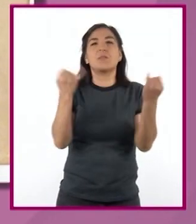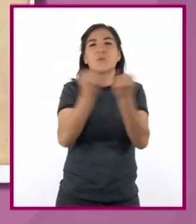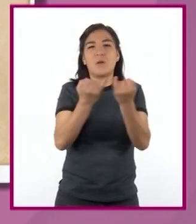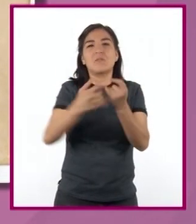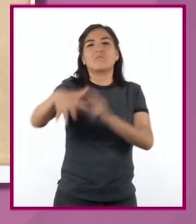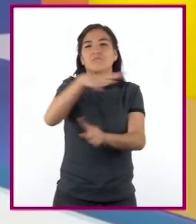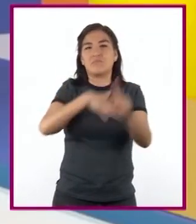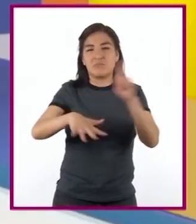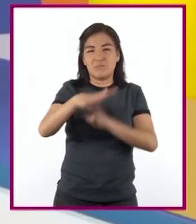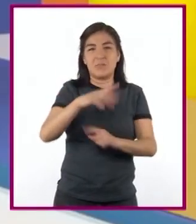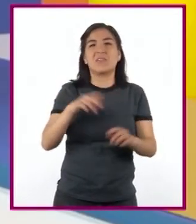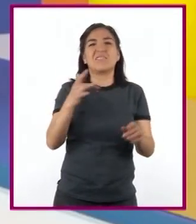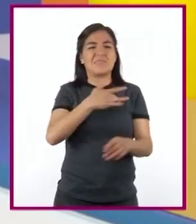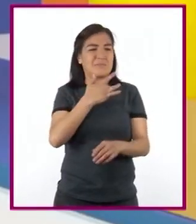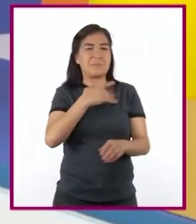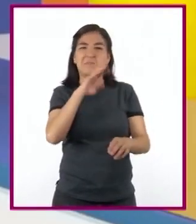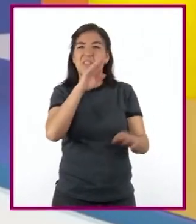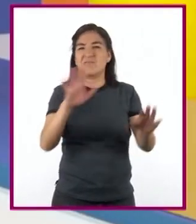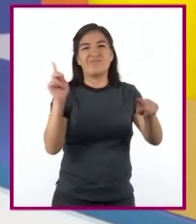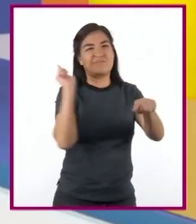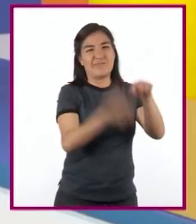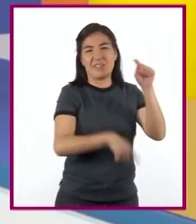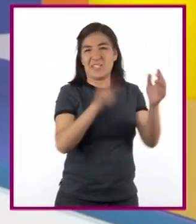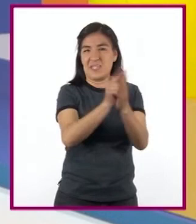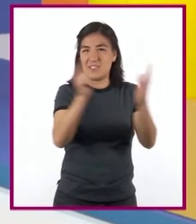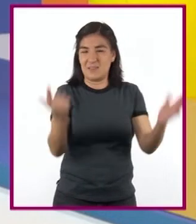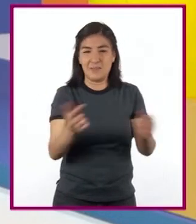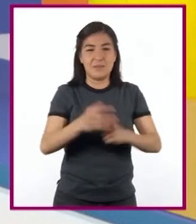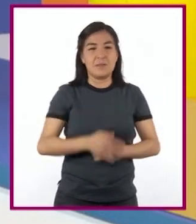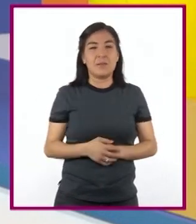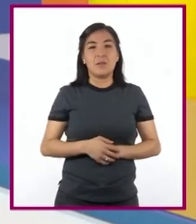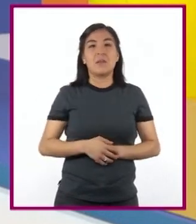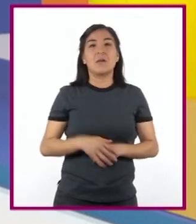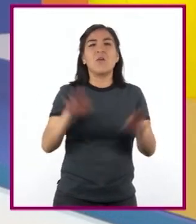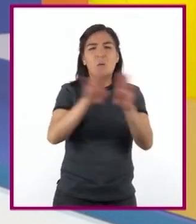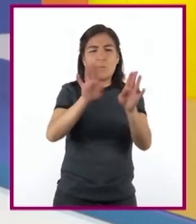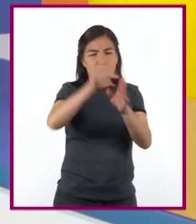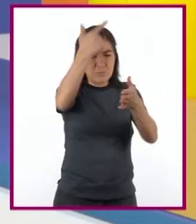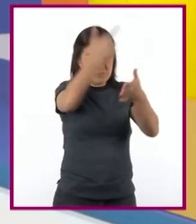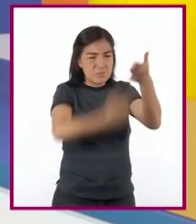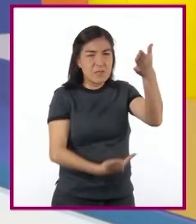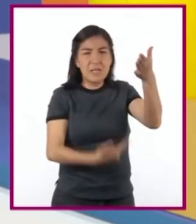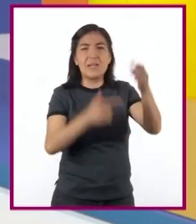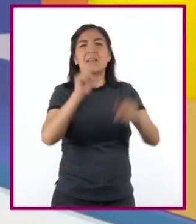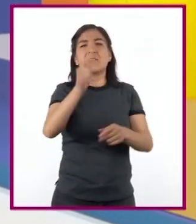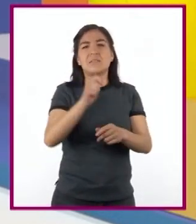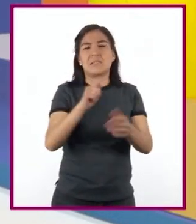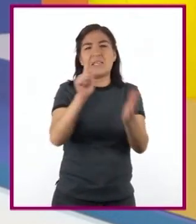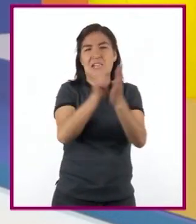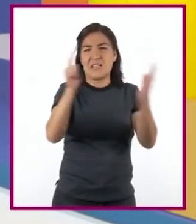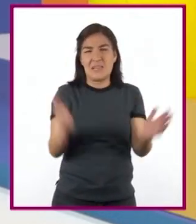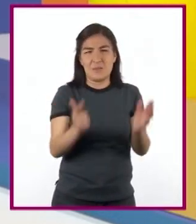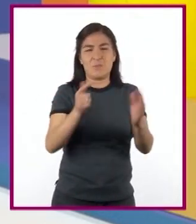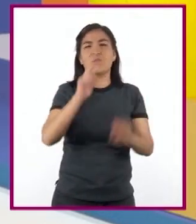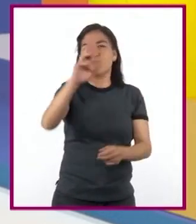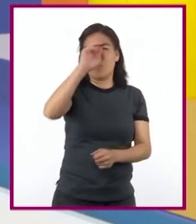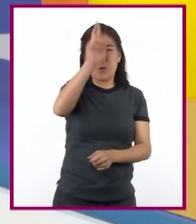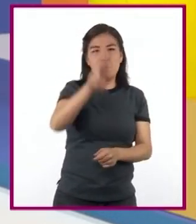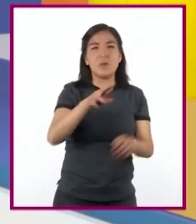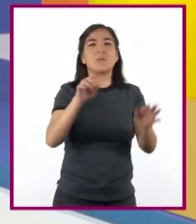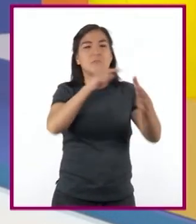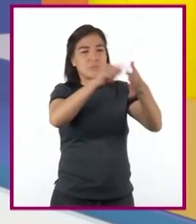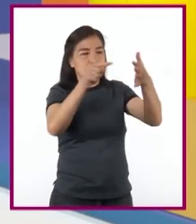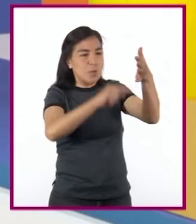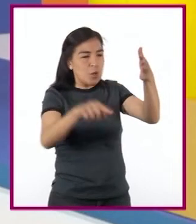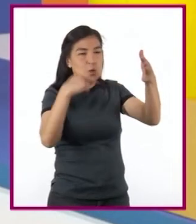monarquía. La lista de los libros prohibidos la daban a conocer por medio de edictos y las